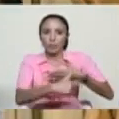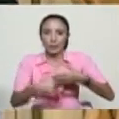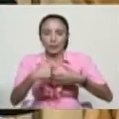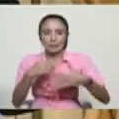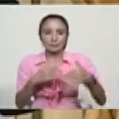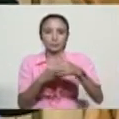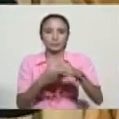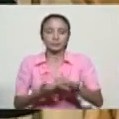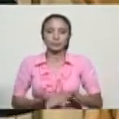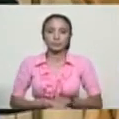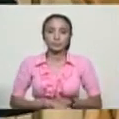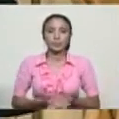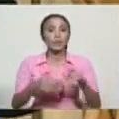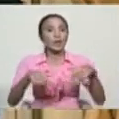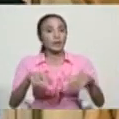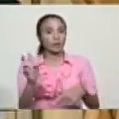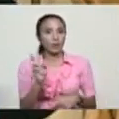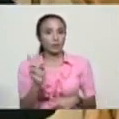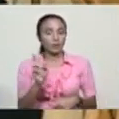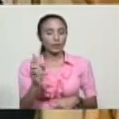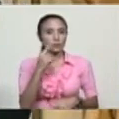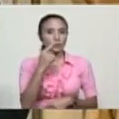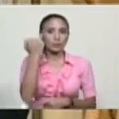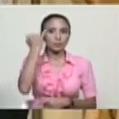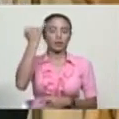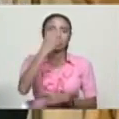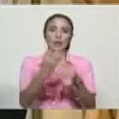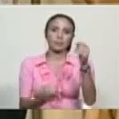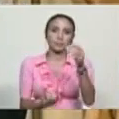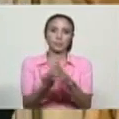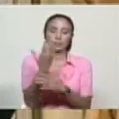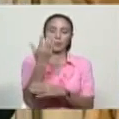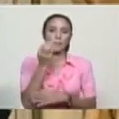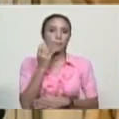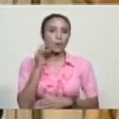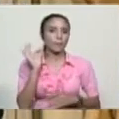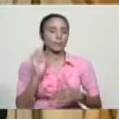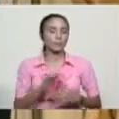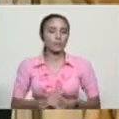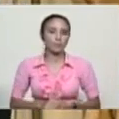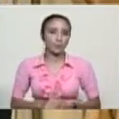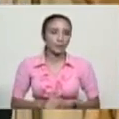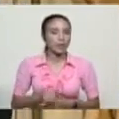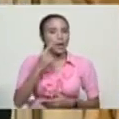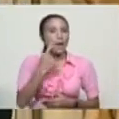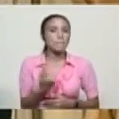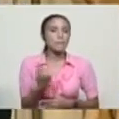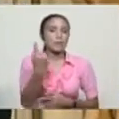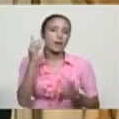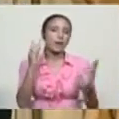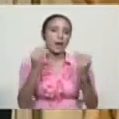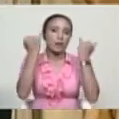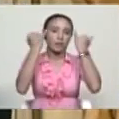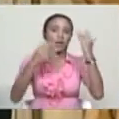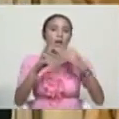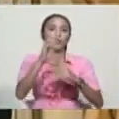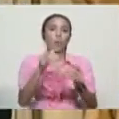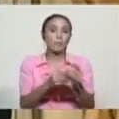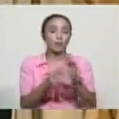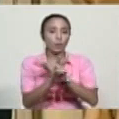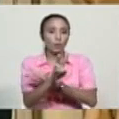Fue en Venezuela donde surgió las primeras corrientes golpistas por allá en el 2002.